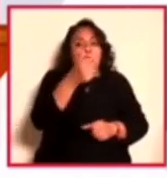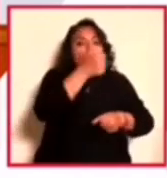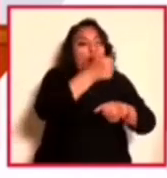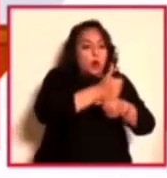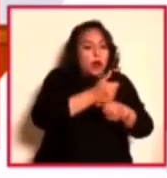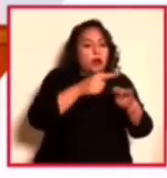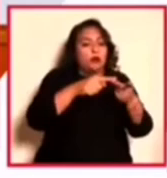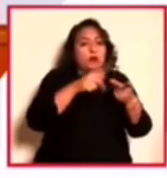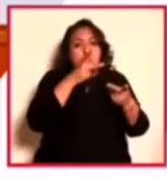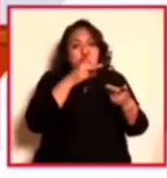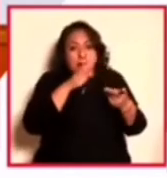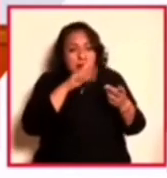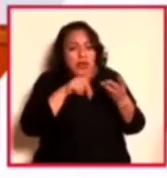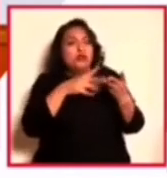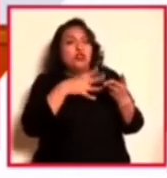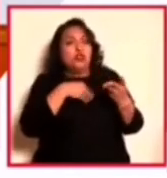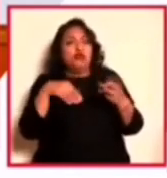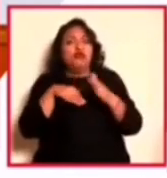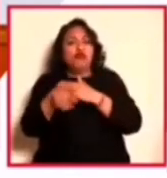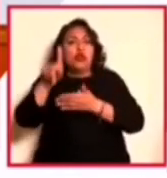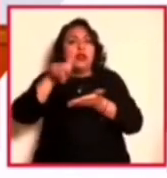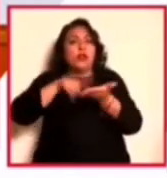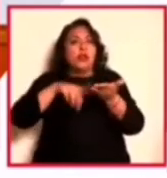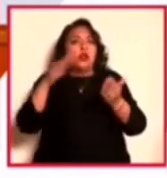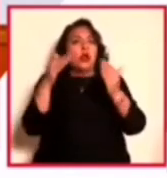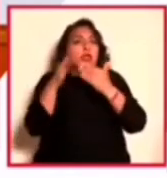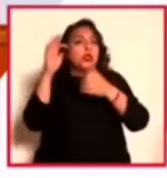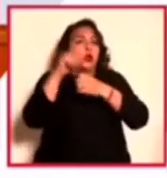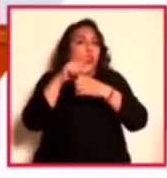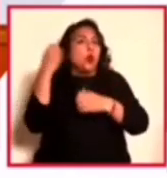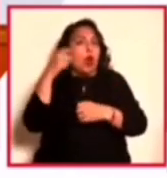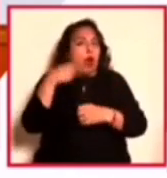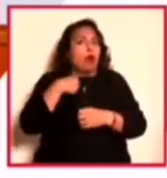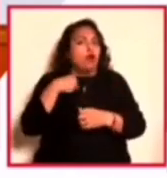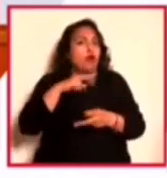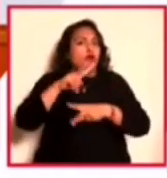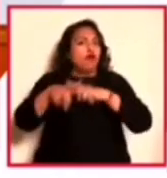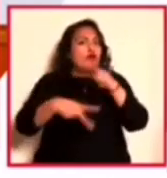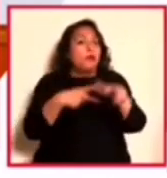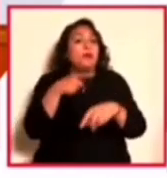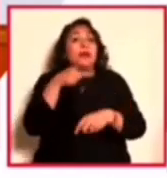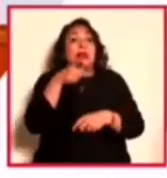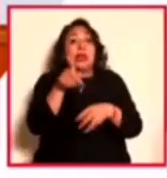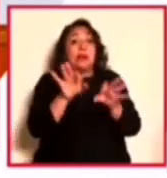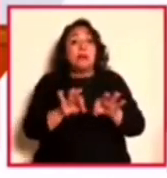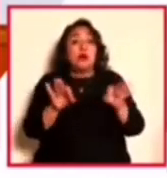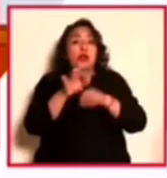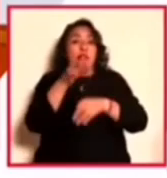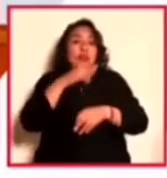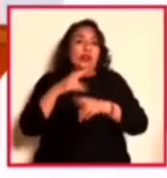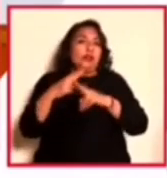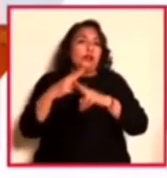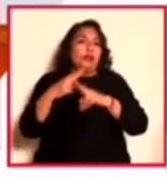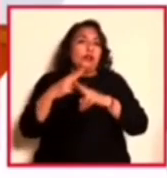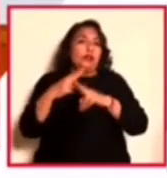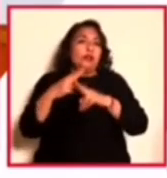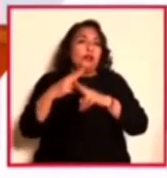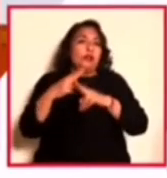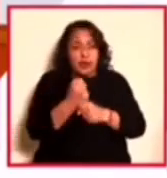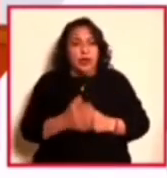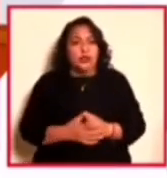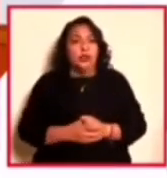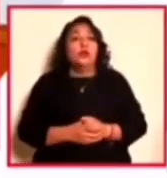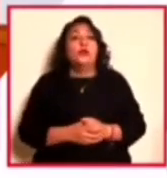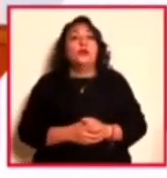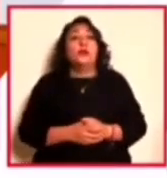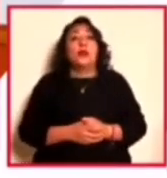e hijos que han transitado por la Casa de la Cultura Oaxaqueña. Entonces, esa es la importancia de celebrar estos 50 años. La celebración